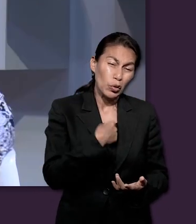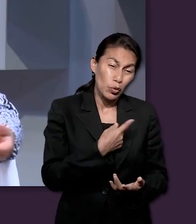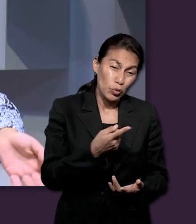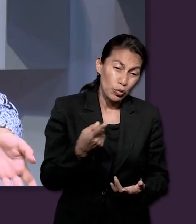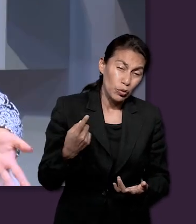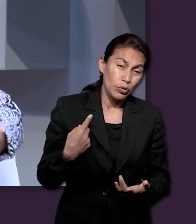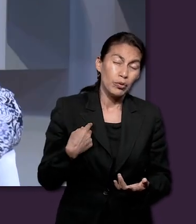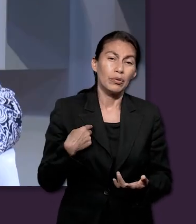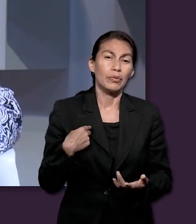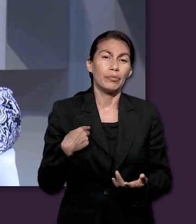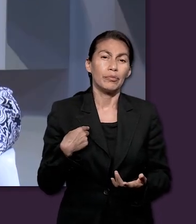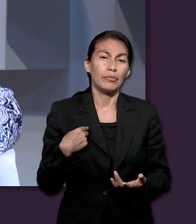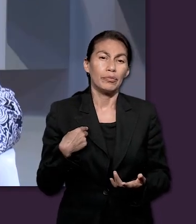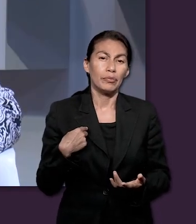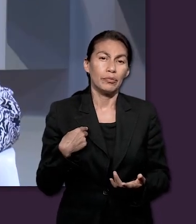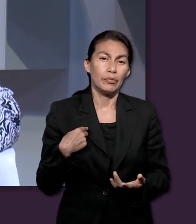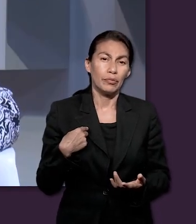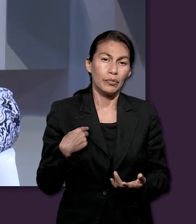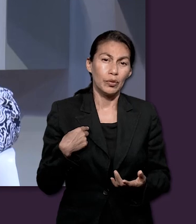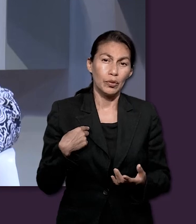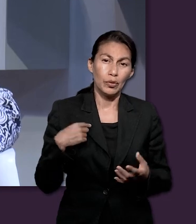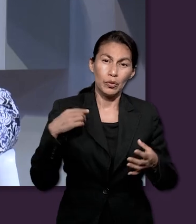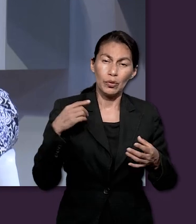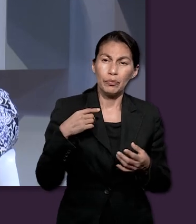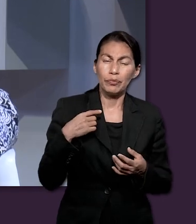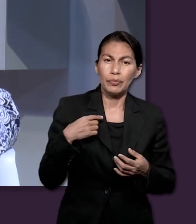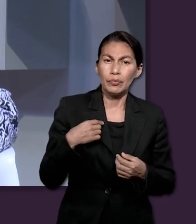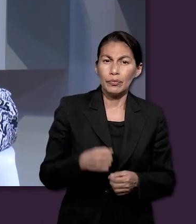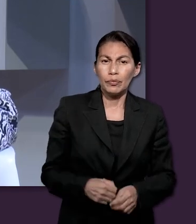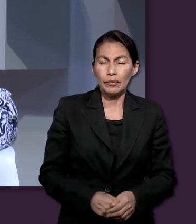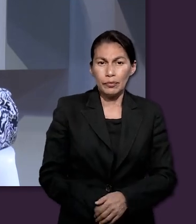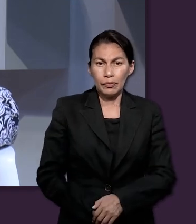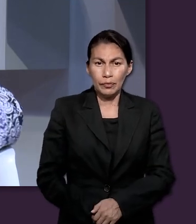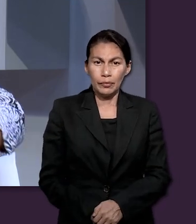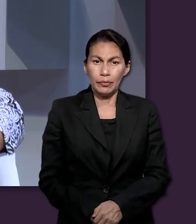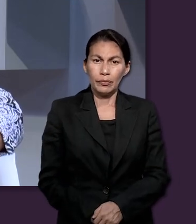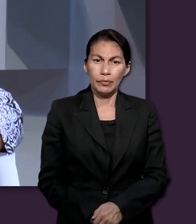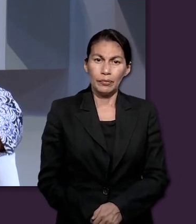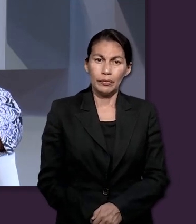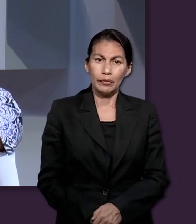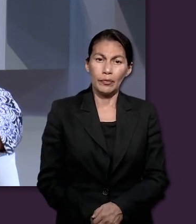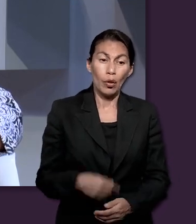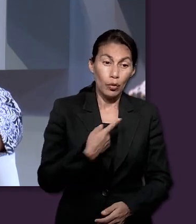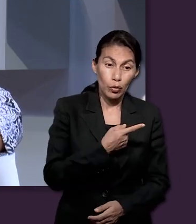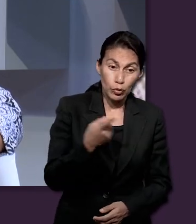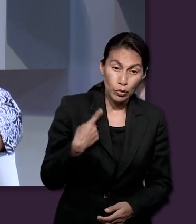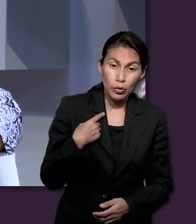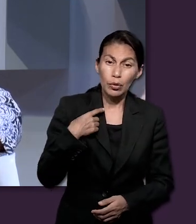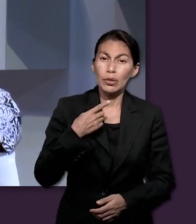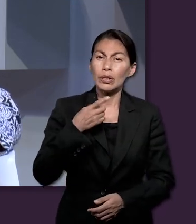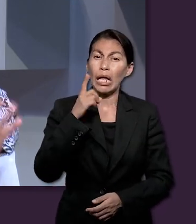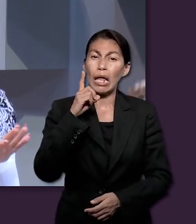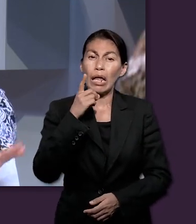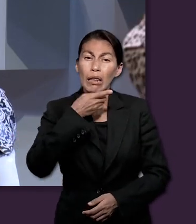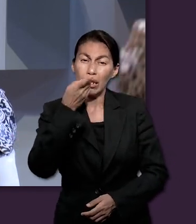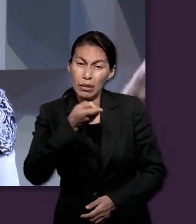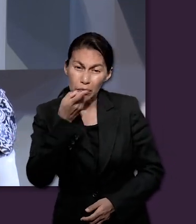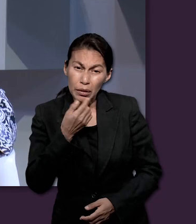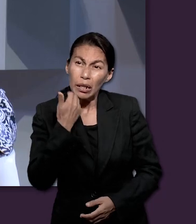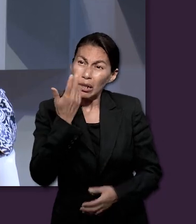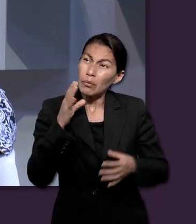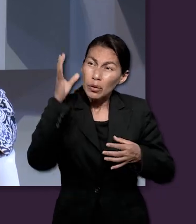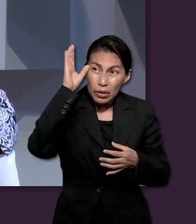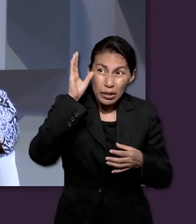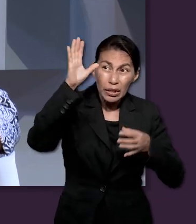que nosotros tenemos cuando queremos hacer esta unión con Cristo o queremos iniciar esta vida con disciplina son los